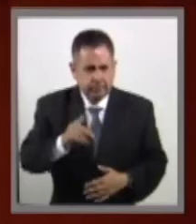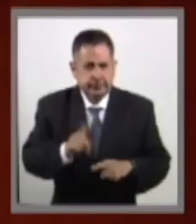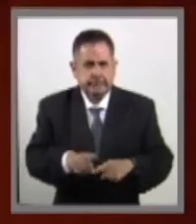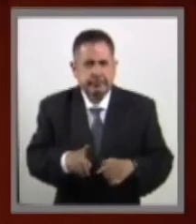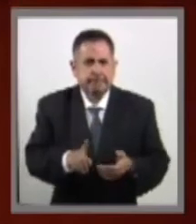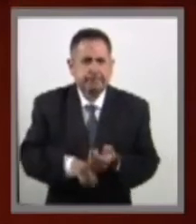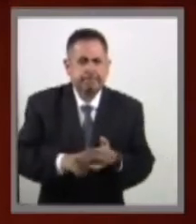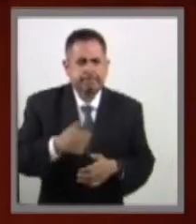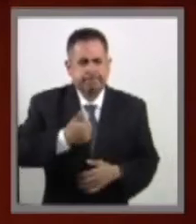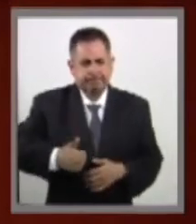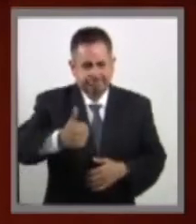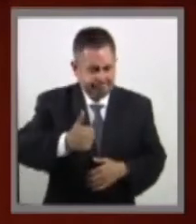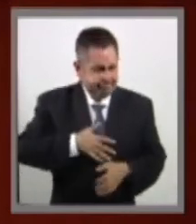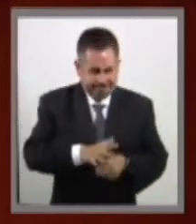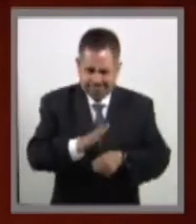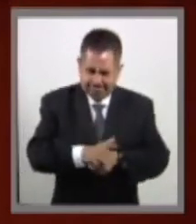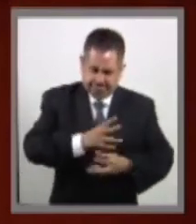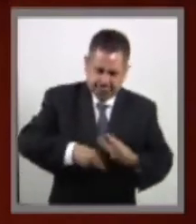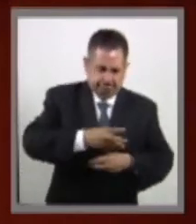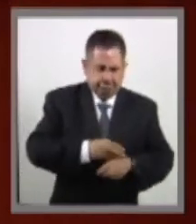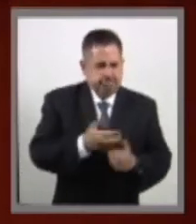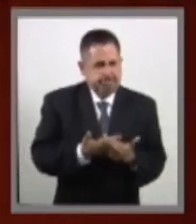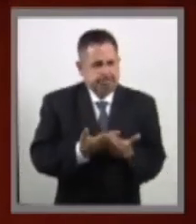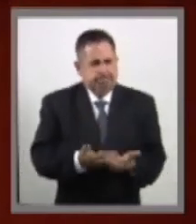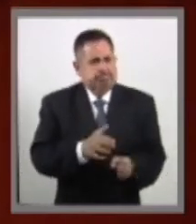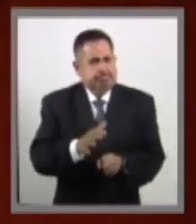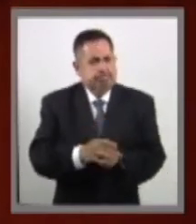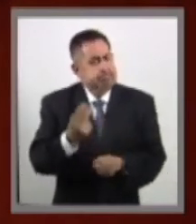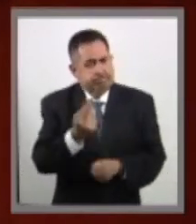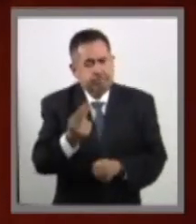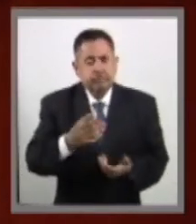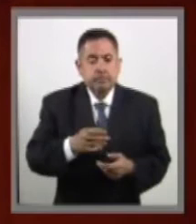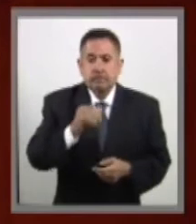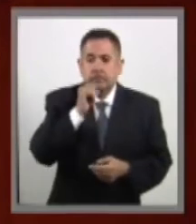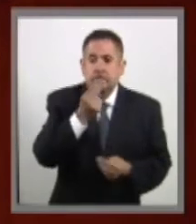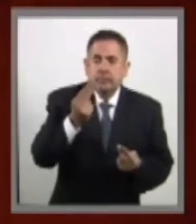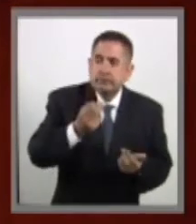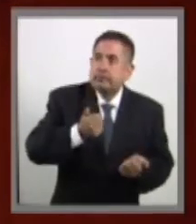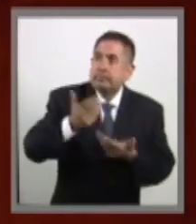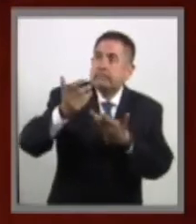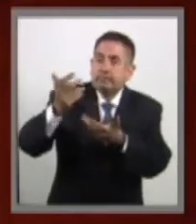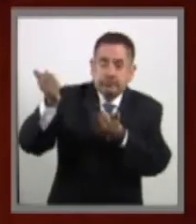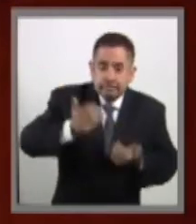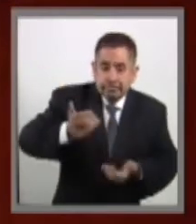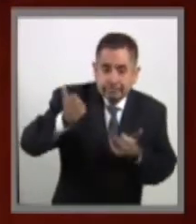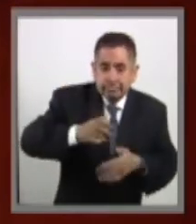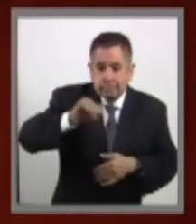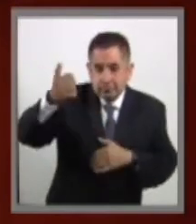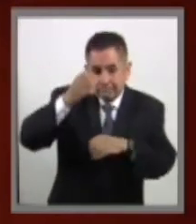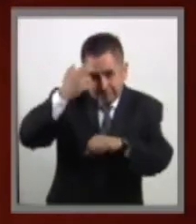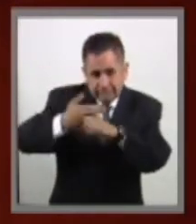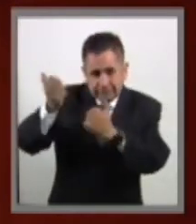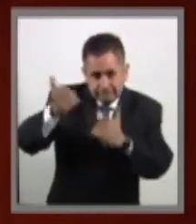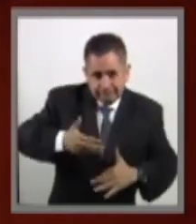necesario forjar una nación autosuficiente en la que cada vez sea menor la demanda de alimentos provenientes del